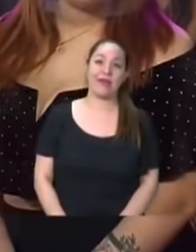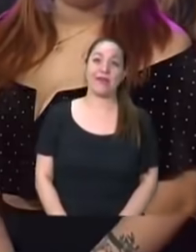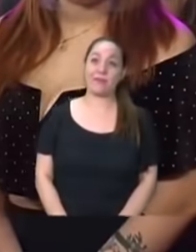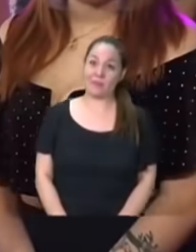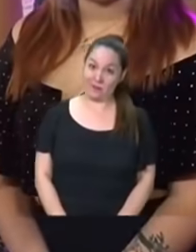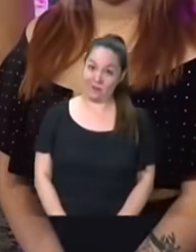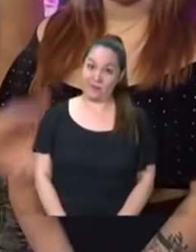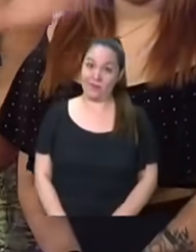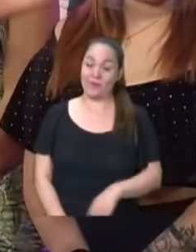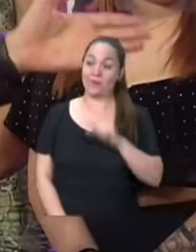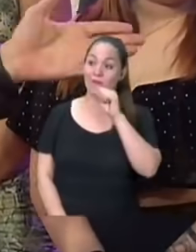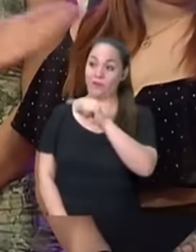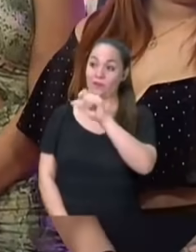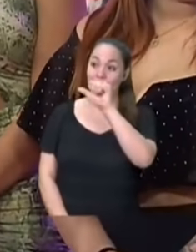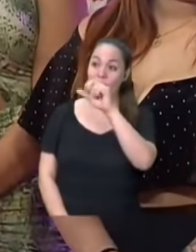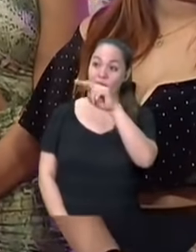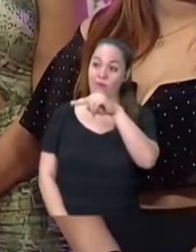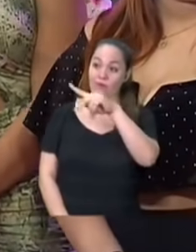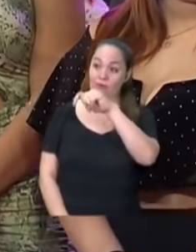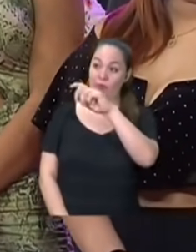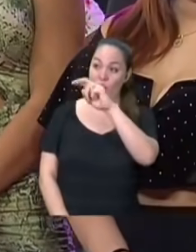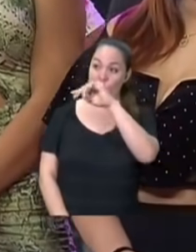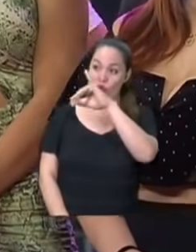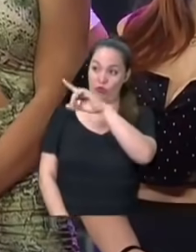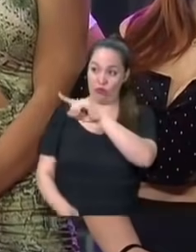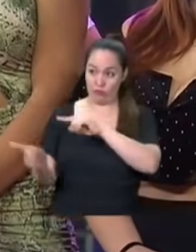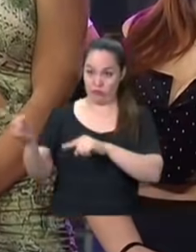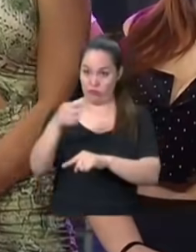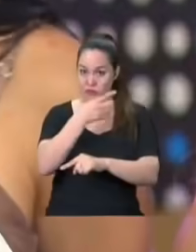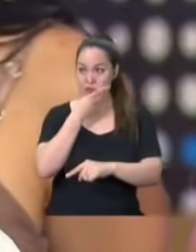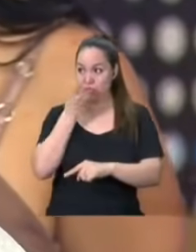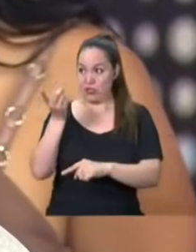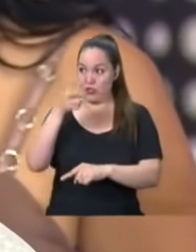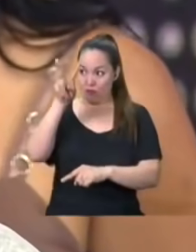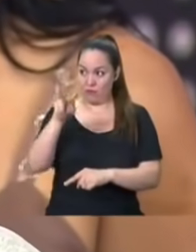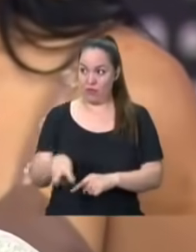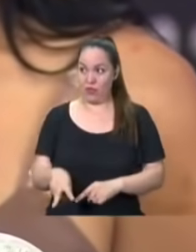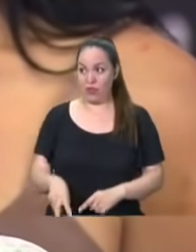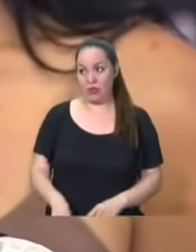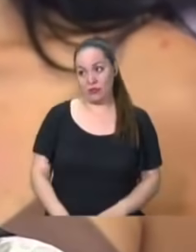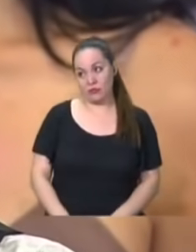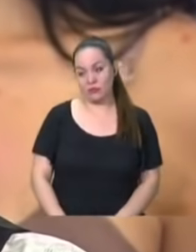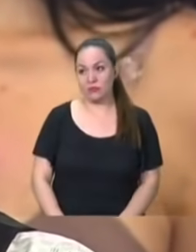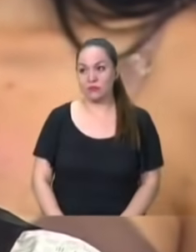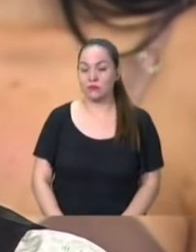Antonio, ¿confirma usted lo que acaba de decir Aleida? No. Ojalá y me niegues.